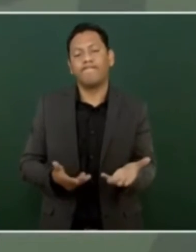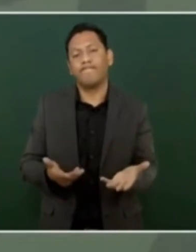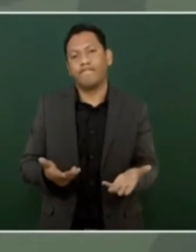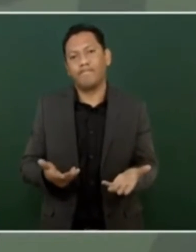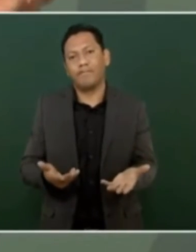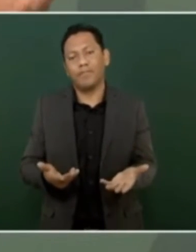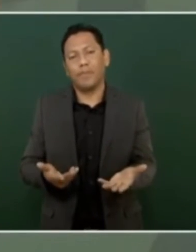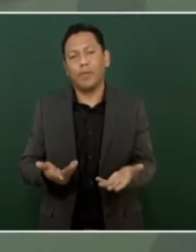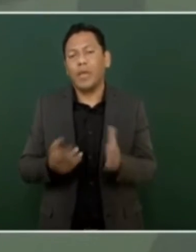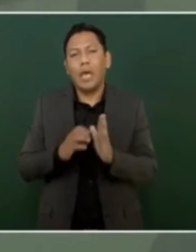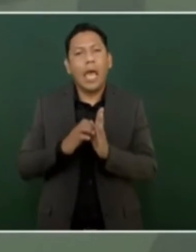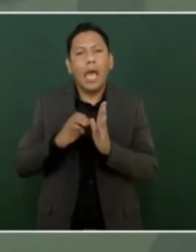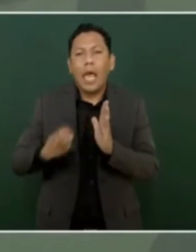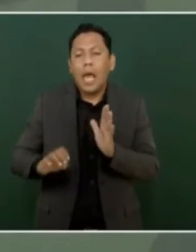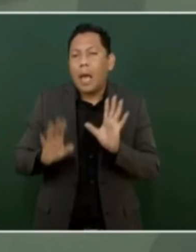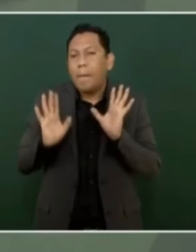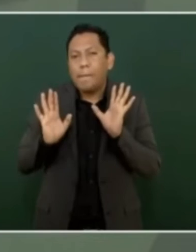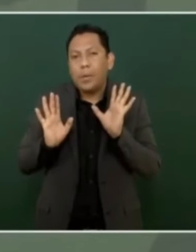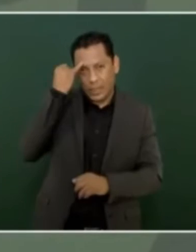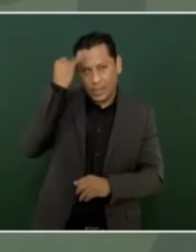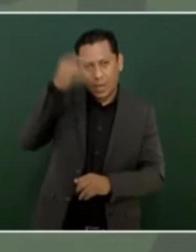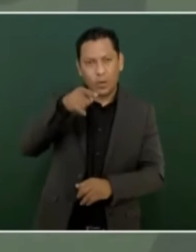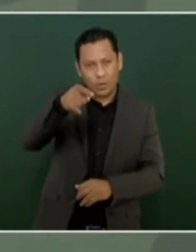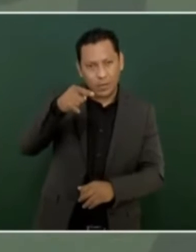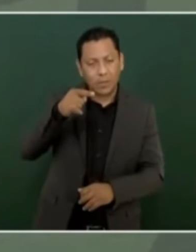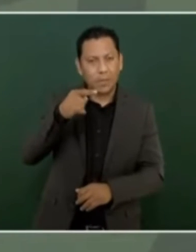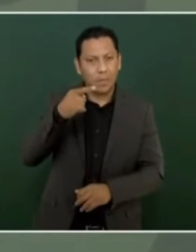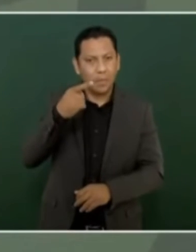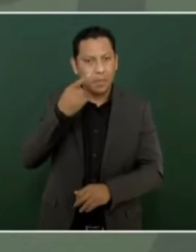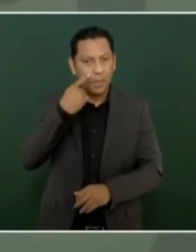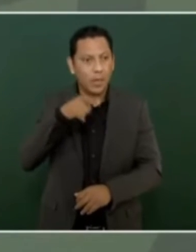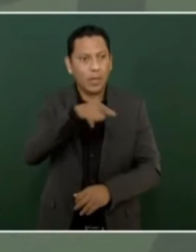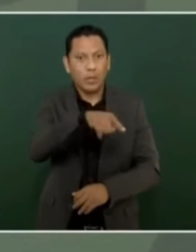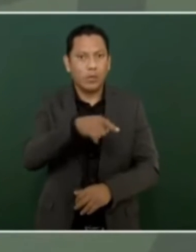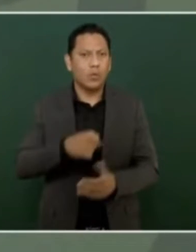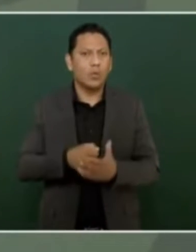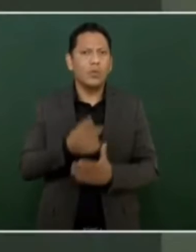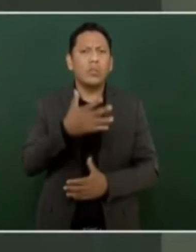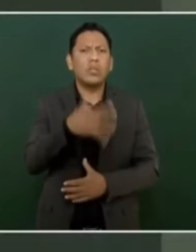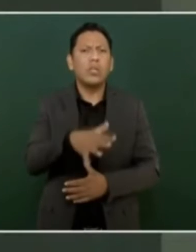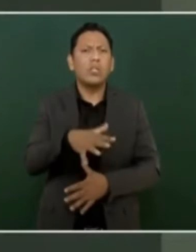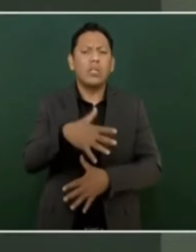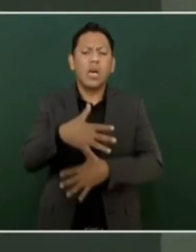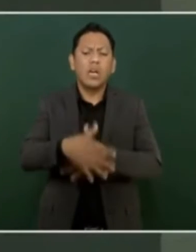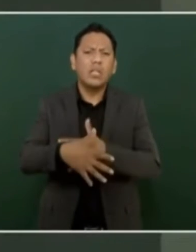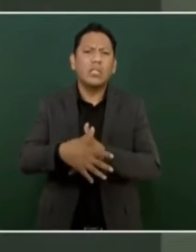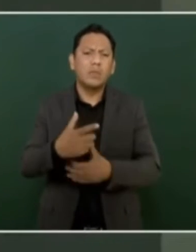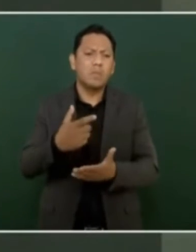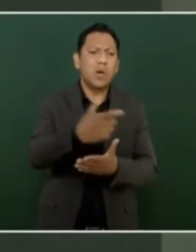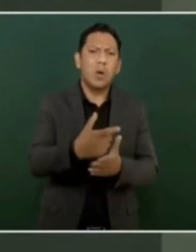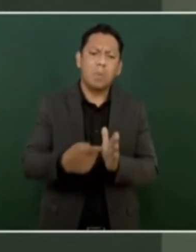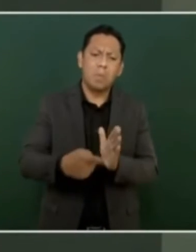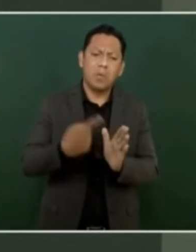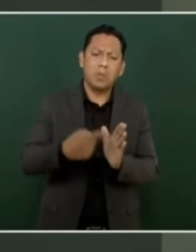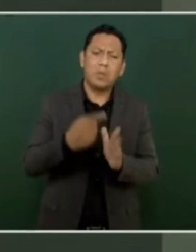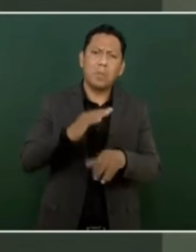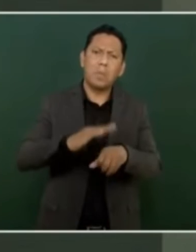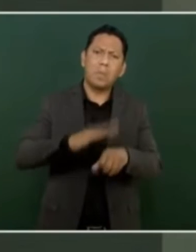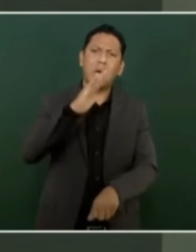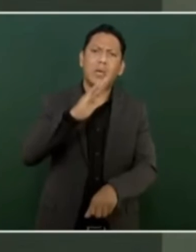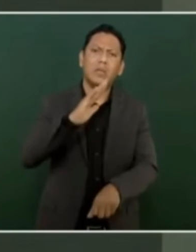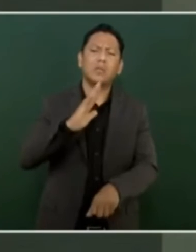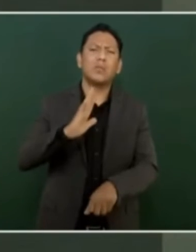Nada más para que tengan una idea, ellos pagan de 10 a 15 veces más por